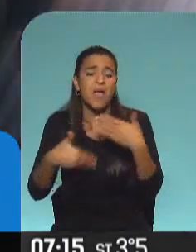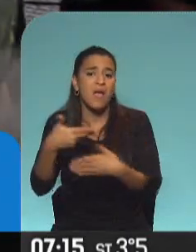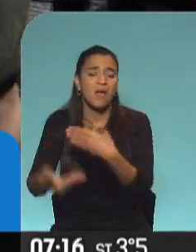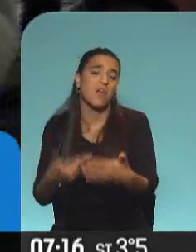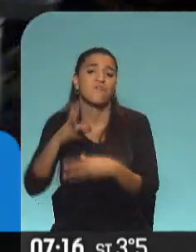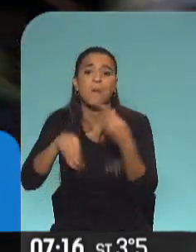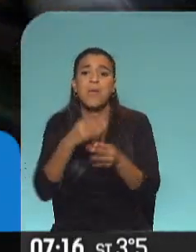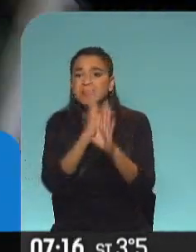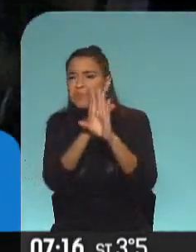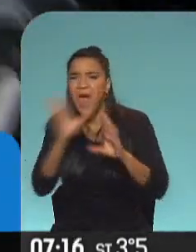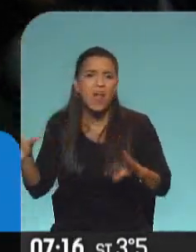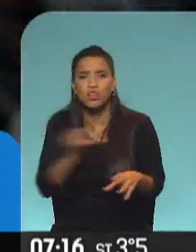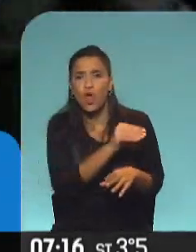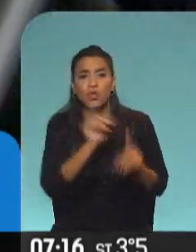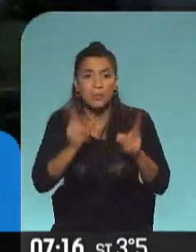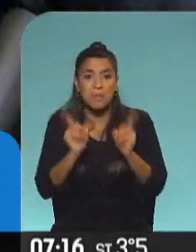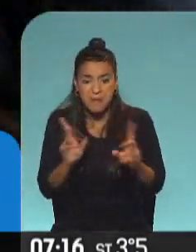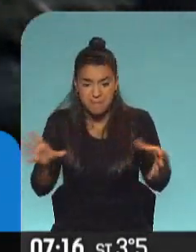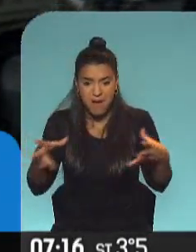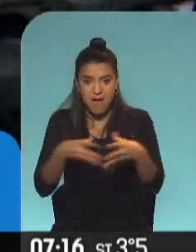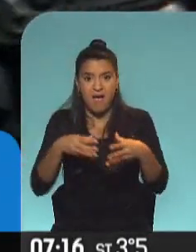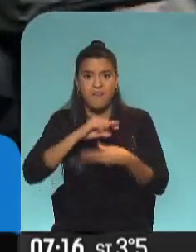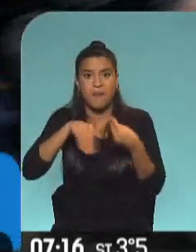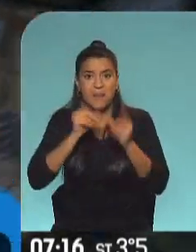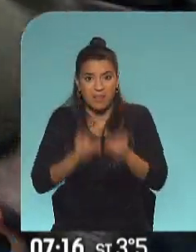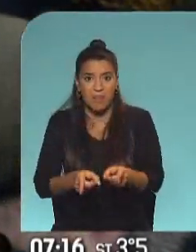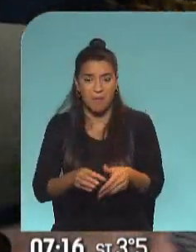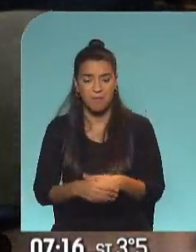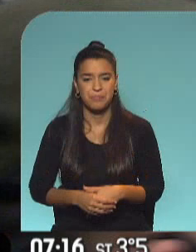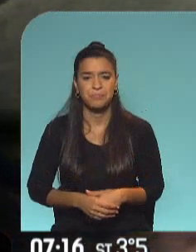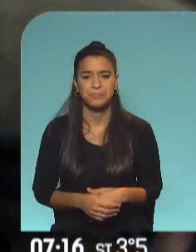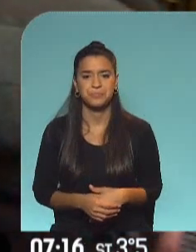espiar a todo el mundo, inclusive a su propia familia.